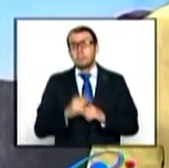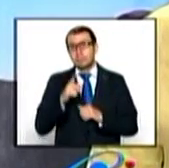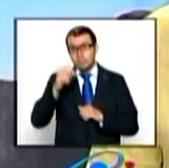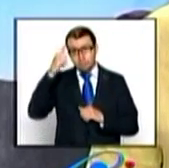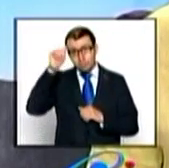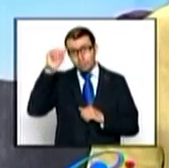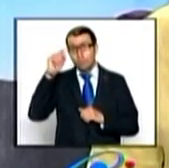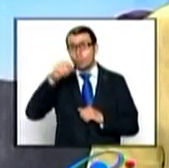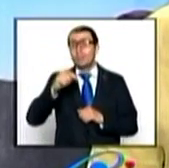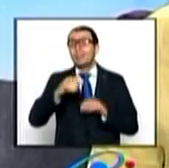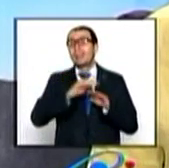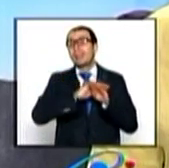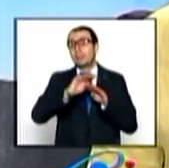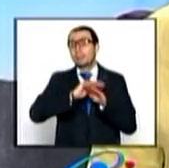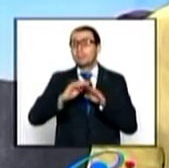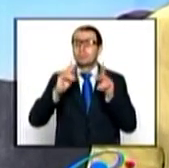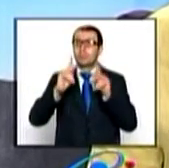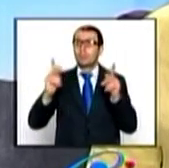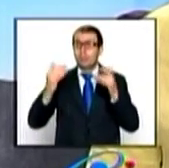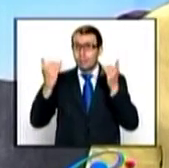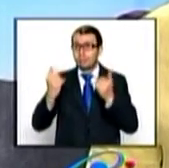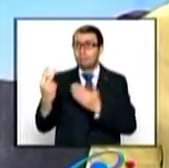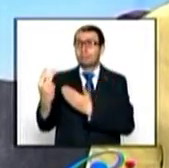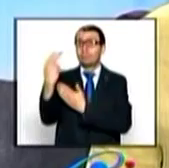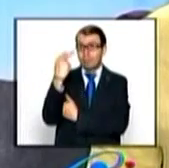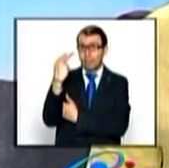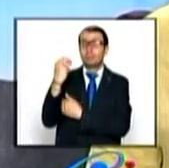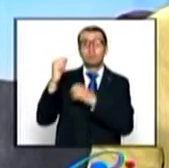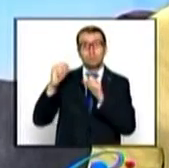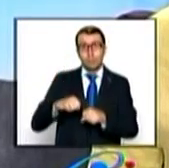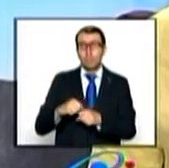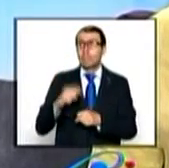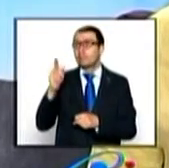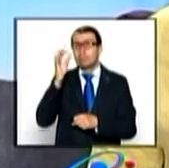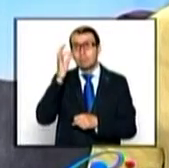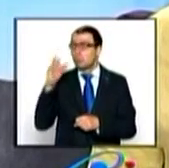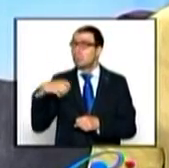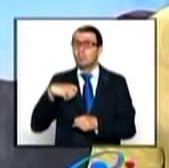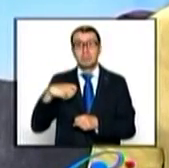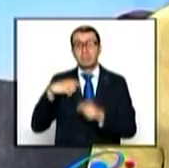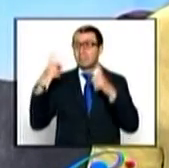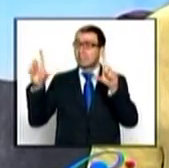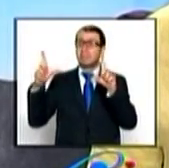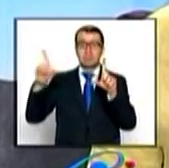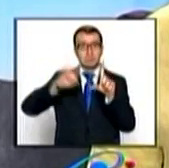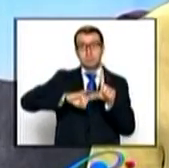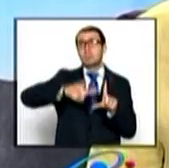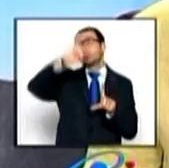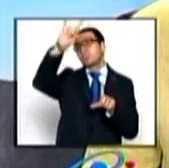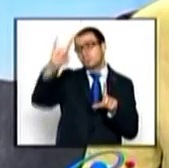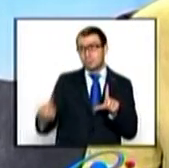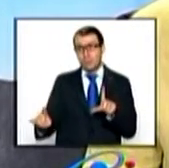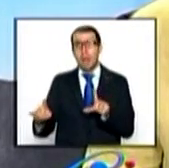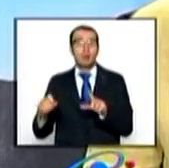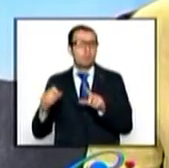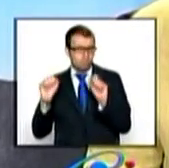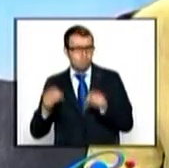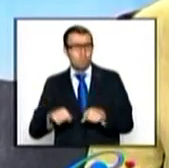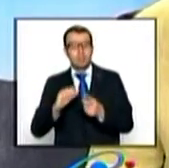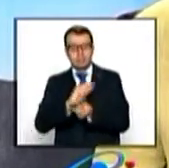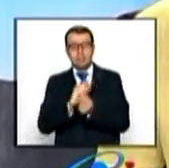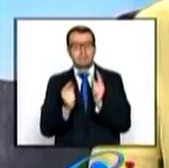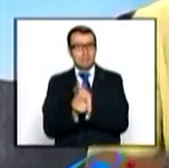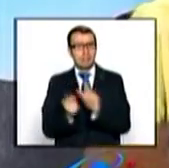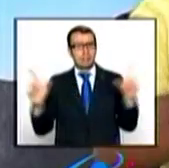todas las personas que nos quieran ver en este momento y que de pronto no tengan señal por televisión, en computador, conviértalo en un